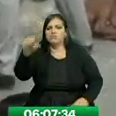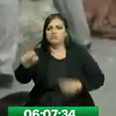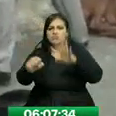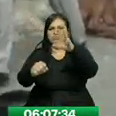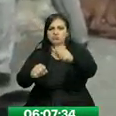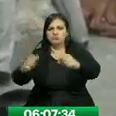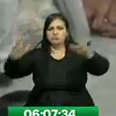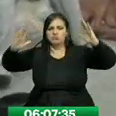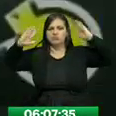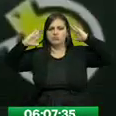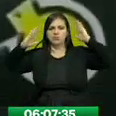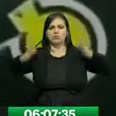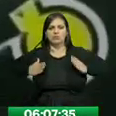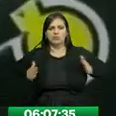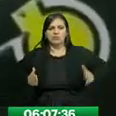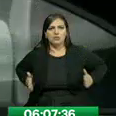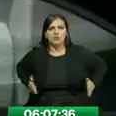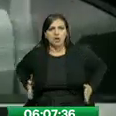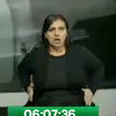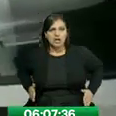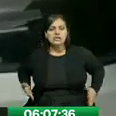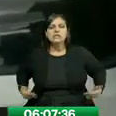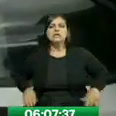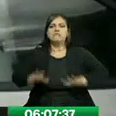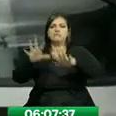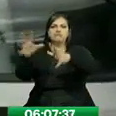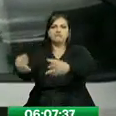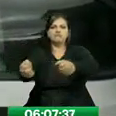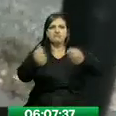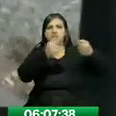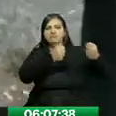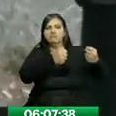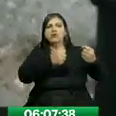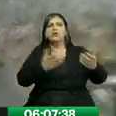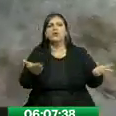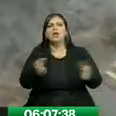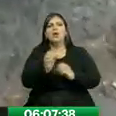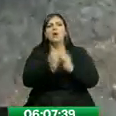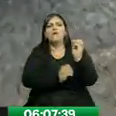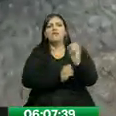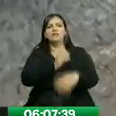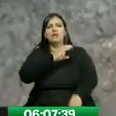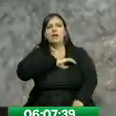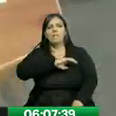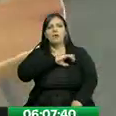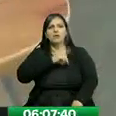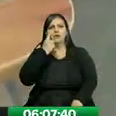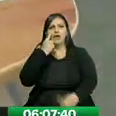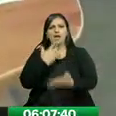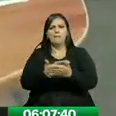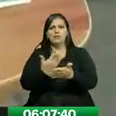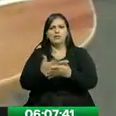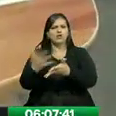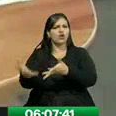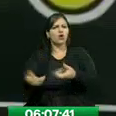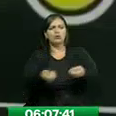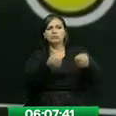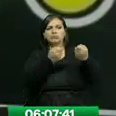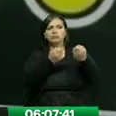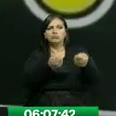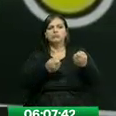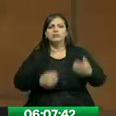les trasladó hasta la base del GOM. Todos fueron llevados a las oficinas de la policía con las evidencias de lo sustraído al ciudadano. Sí, se